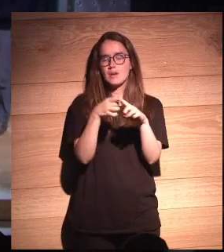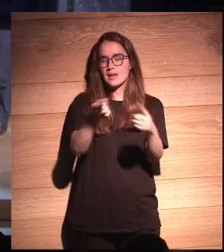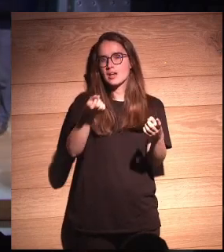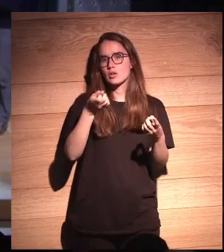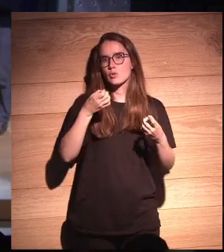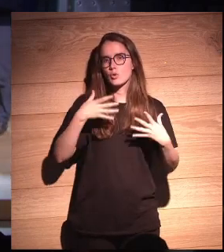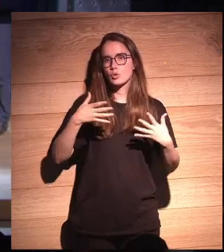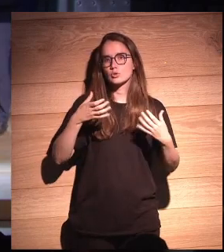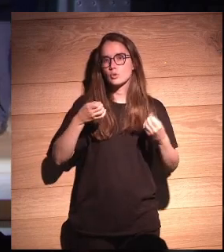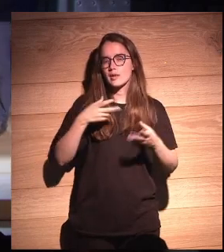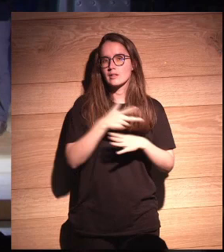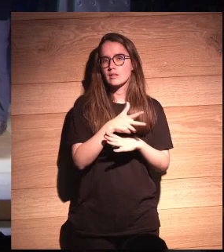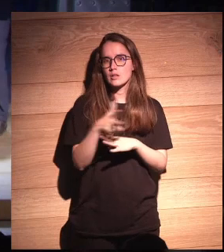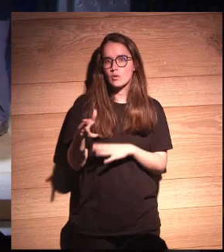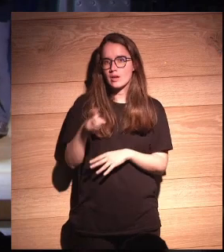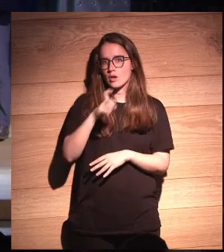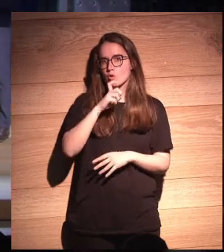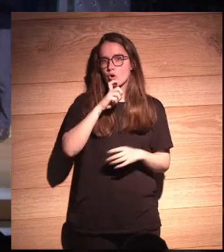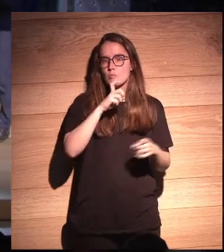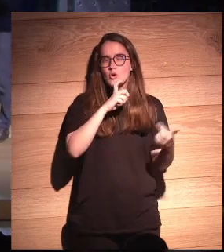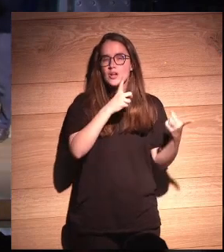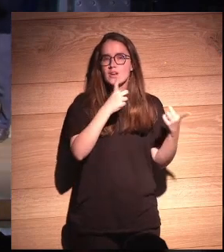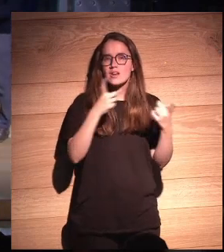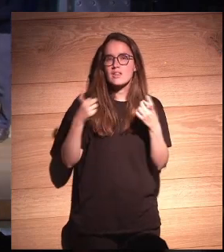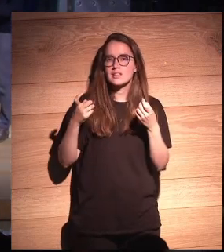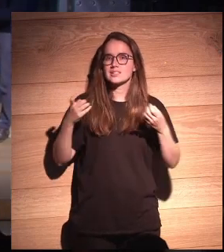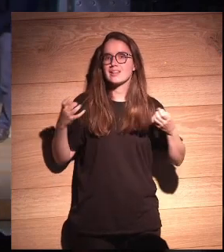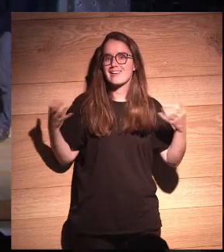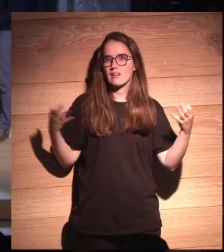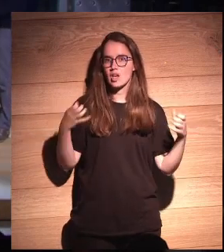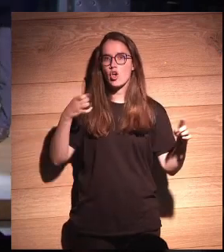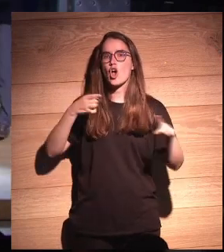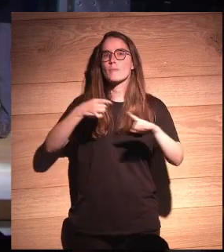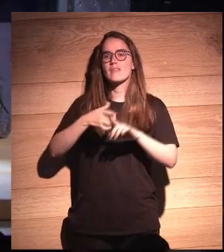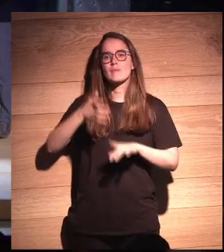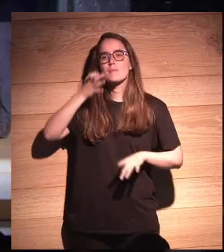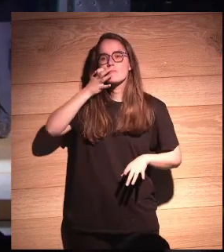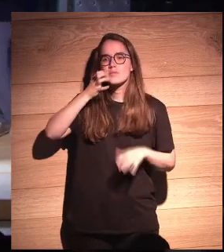cuente cómo ha ido este rodaje, qué necesita, qué intenciones ha tenido